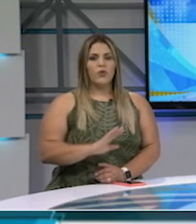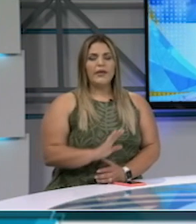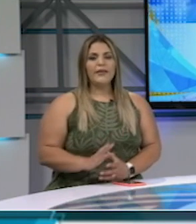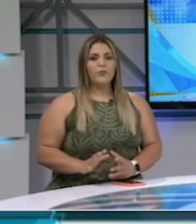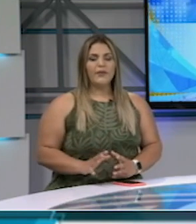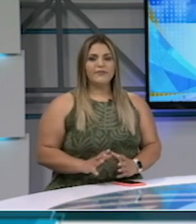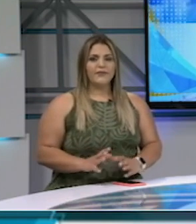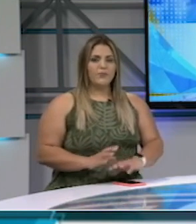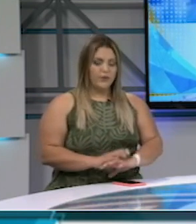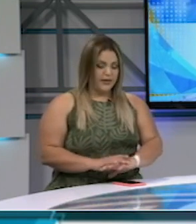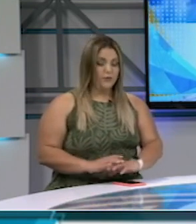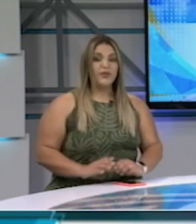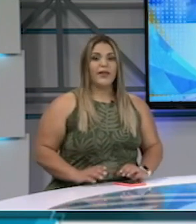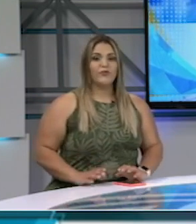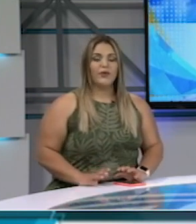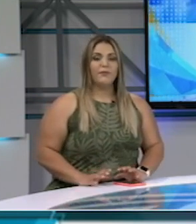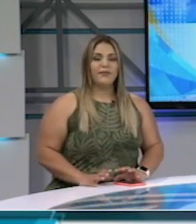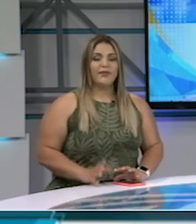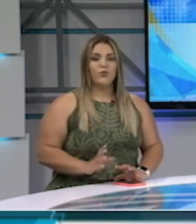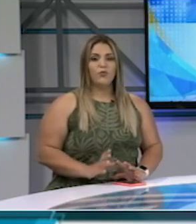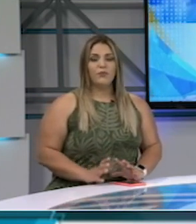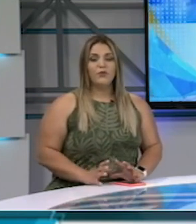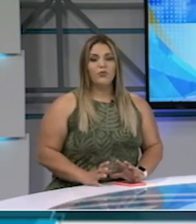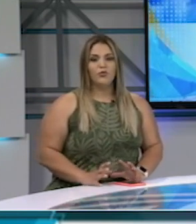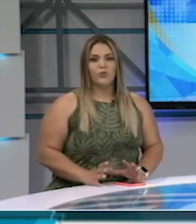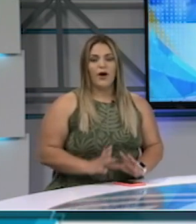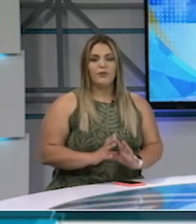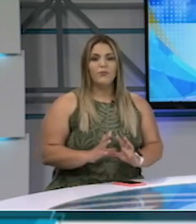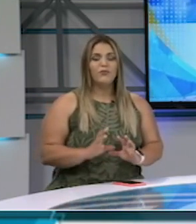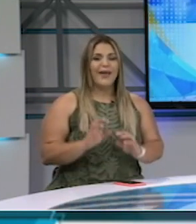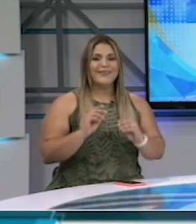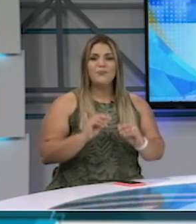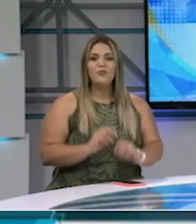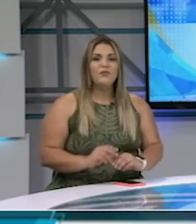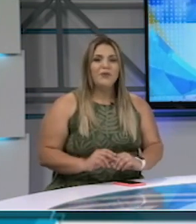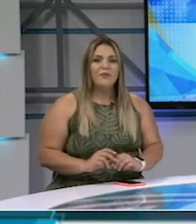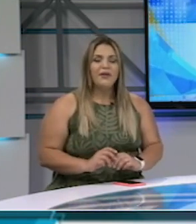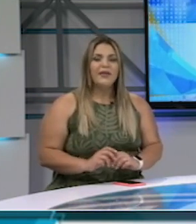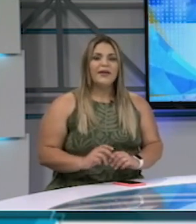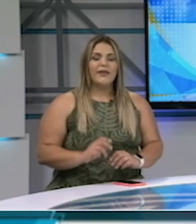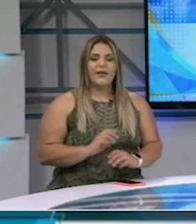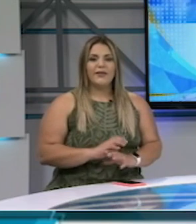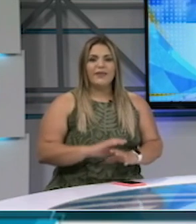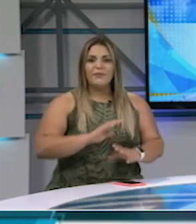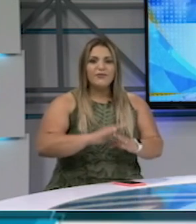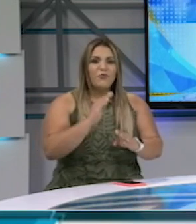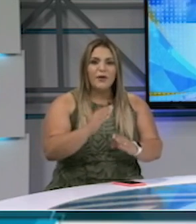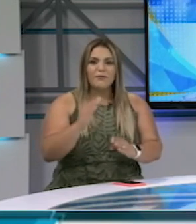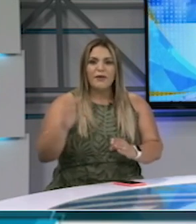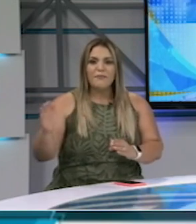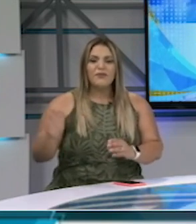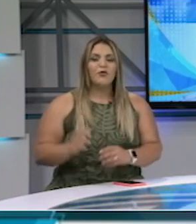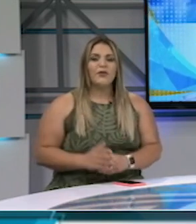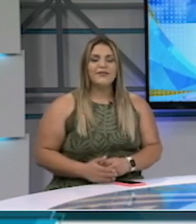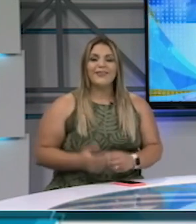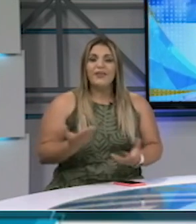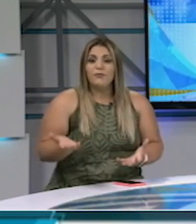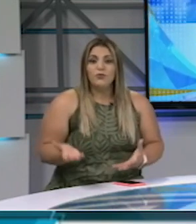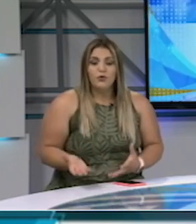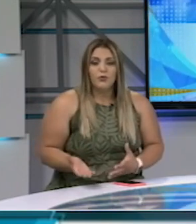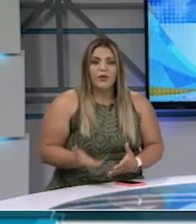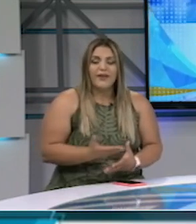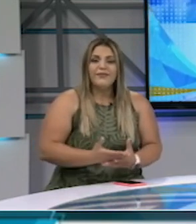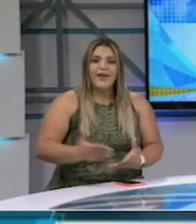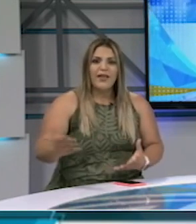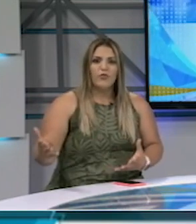Don Alejandro, para cerrar, porque ya nos queda solamente un minuto, hablemos así muy breve, tal vez como en menciones del